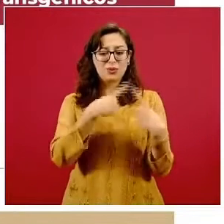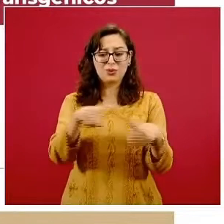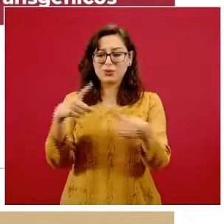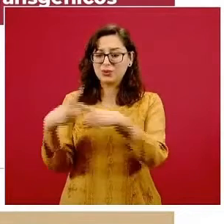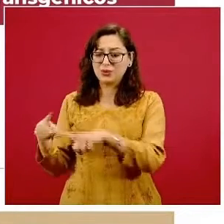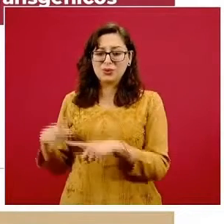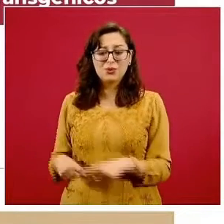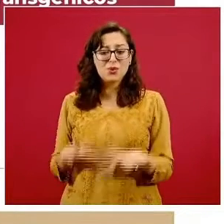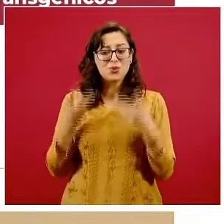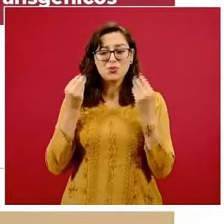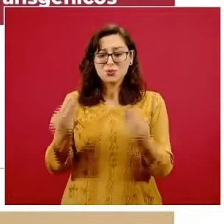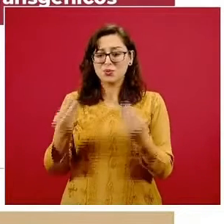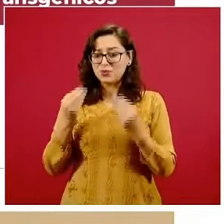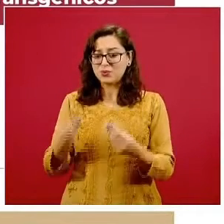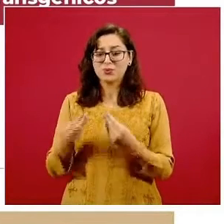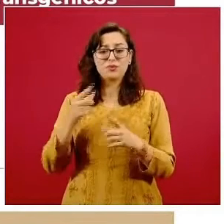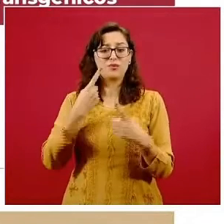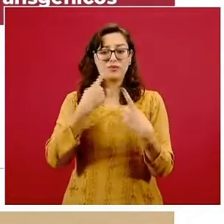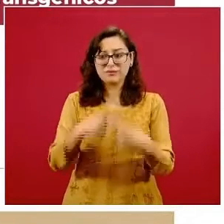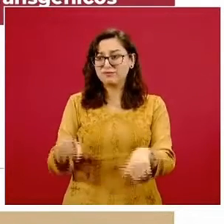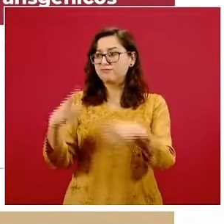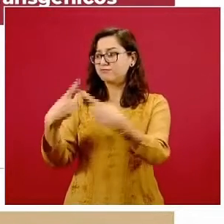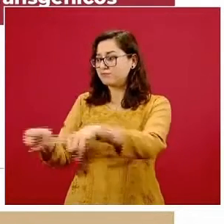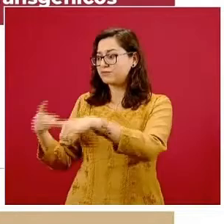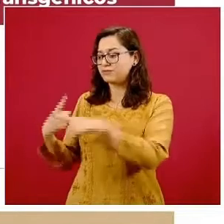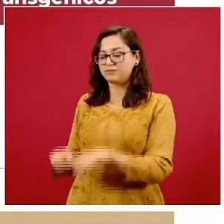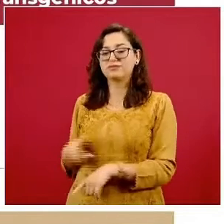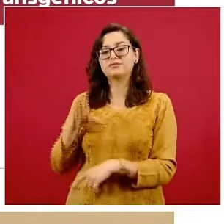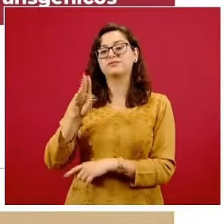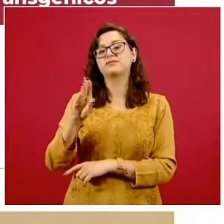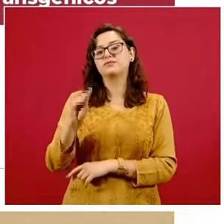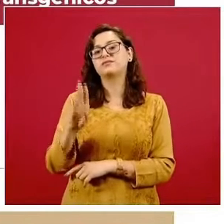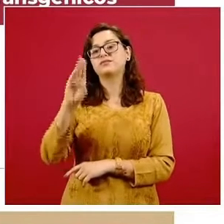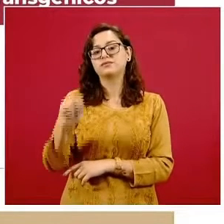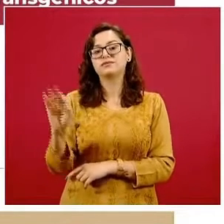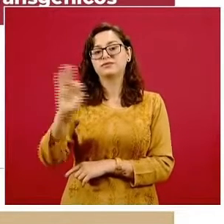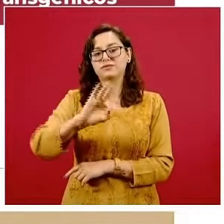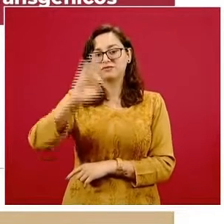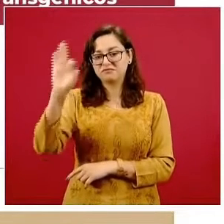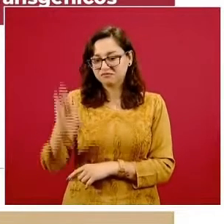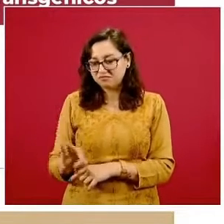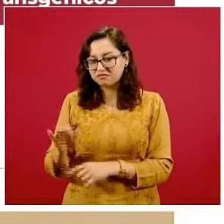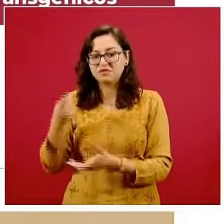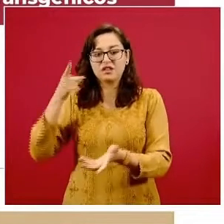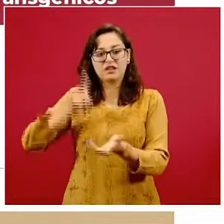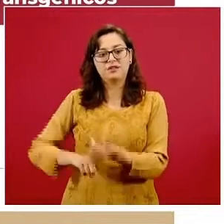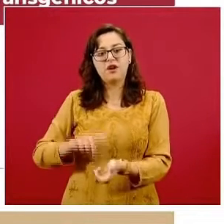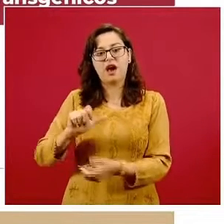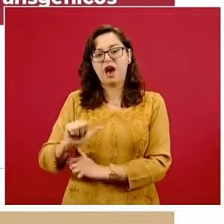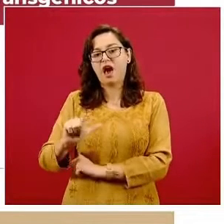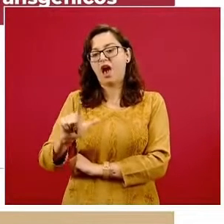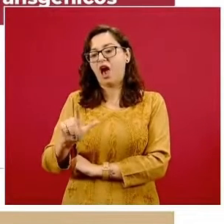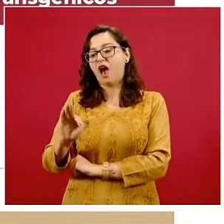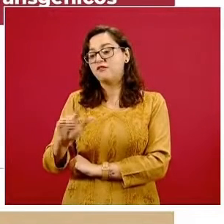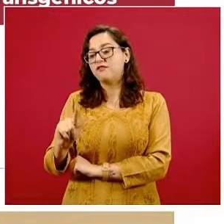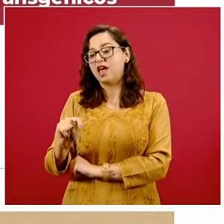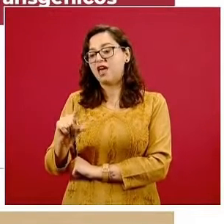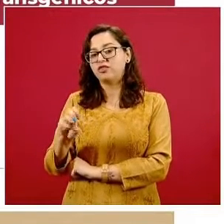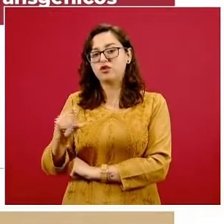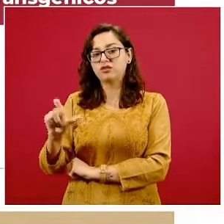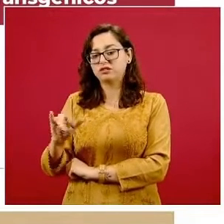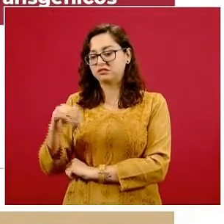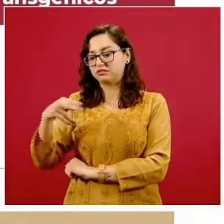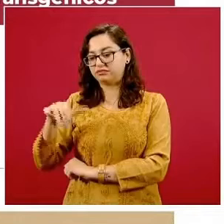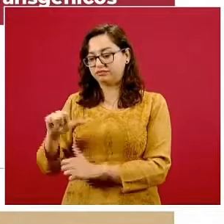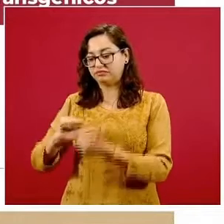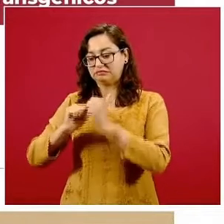varias decenas de razas, tienen un 99% menos aflatoxinas, que es un